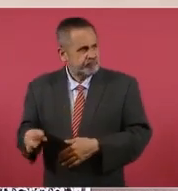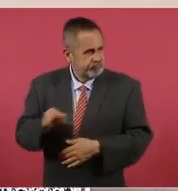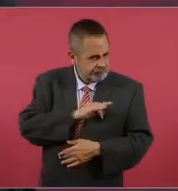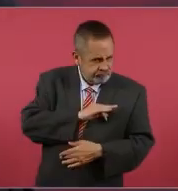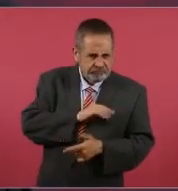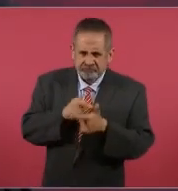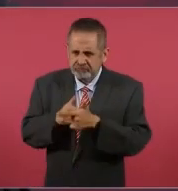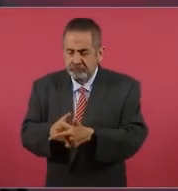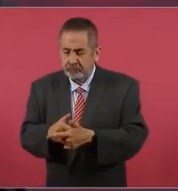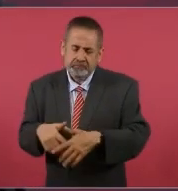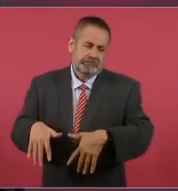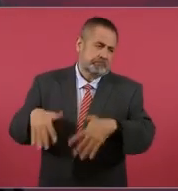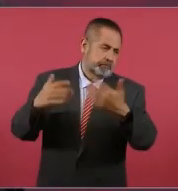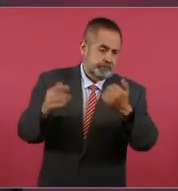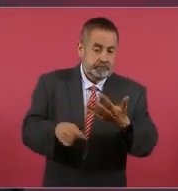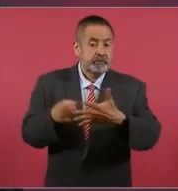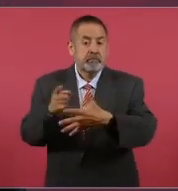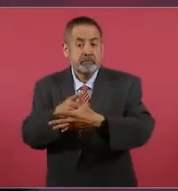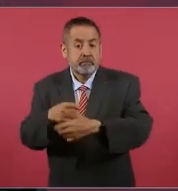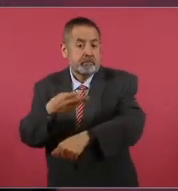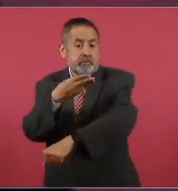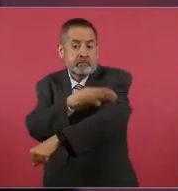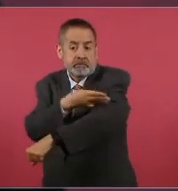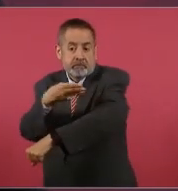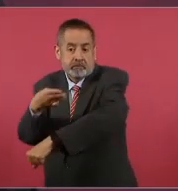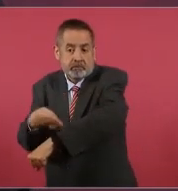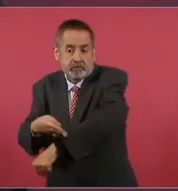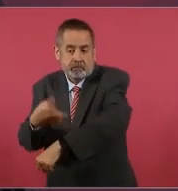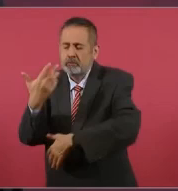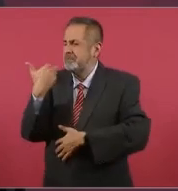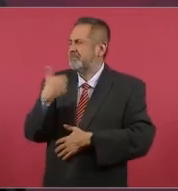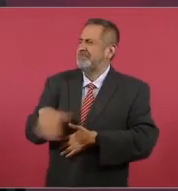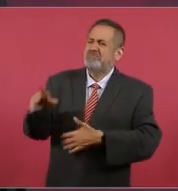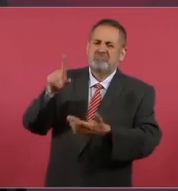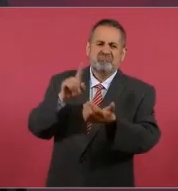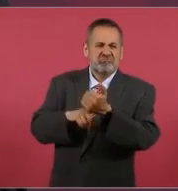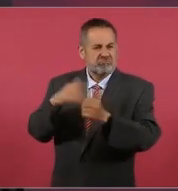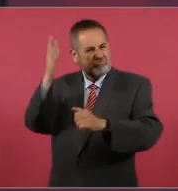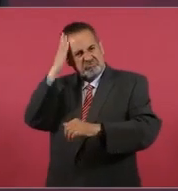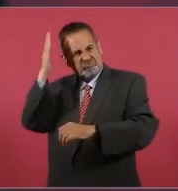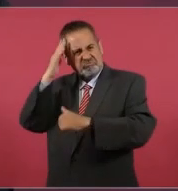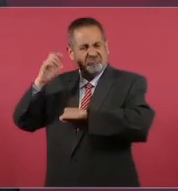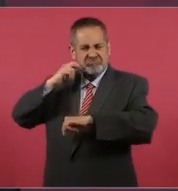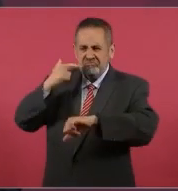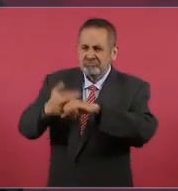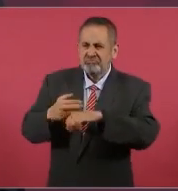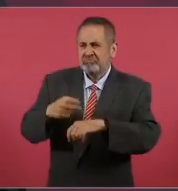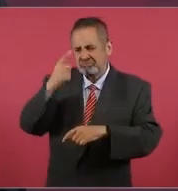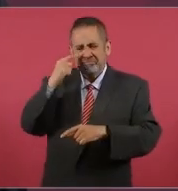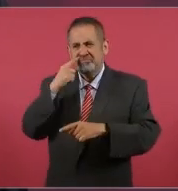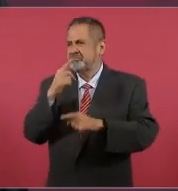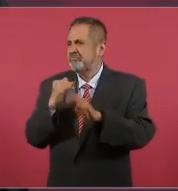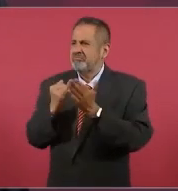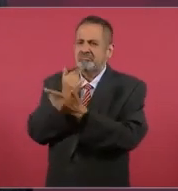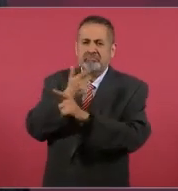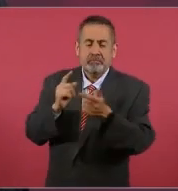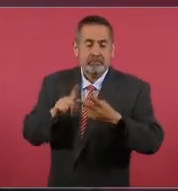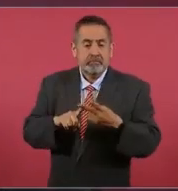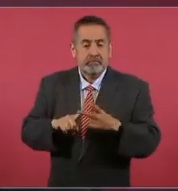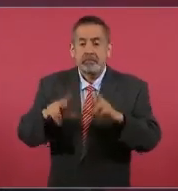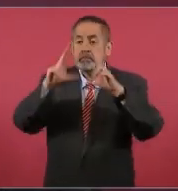Y Madero, apóstol de la democracia, y Villa,